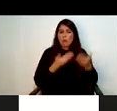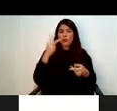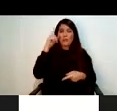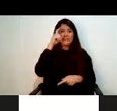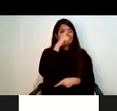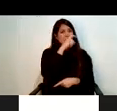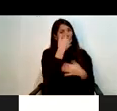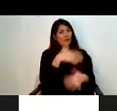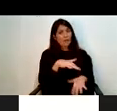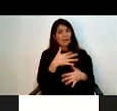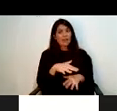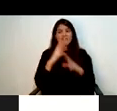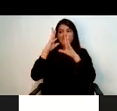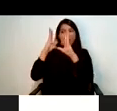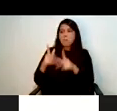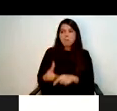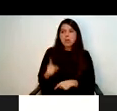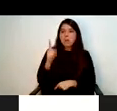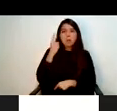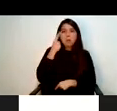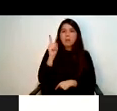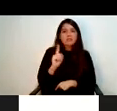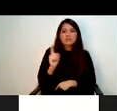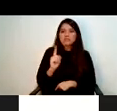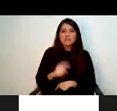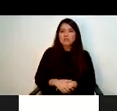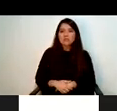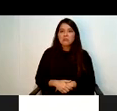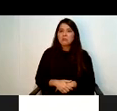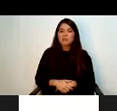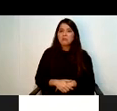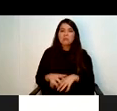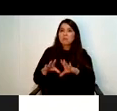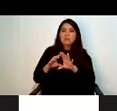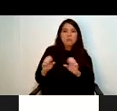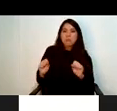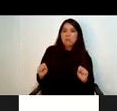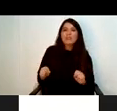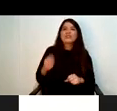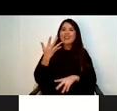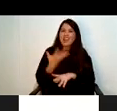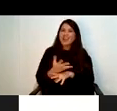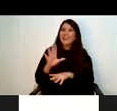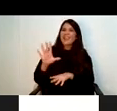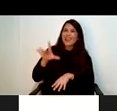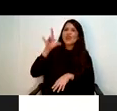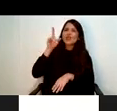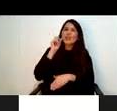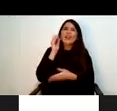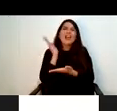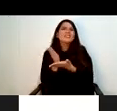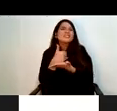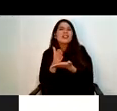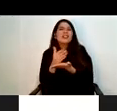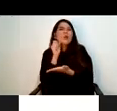la familia no lo vea de esa forma. Por lo tanto, tenemos que encontrar qué estrategias vamos